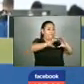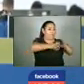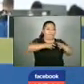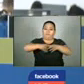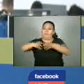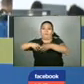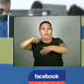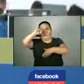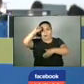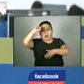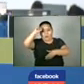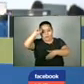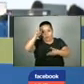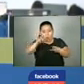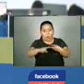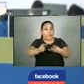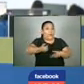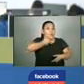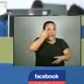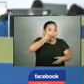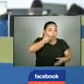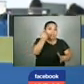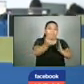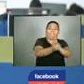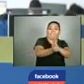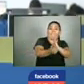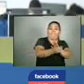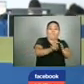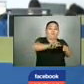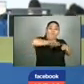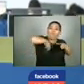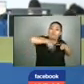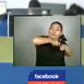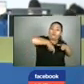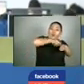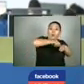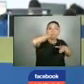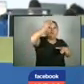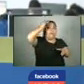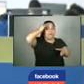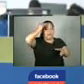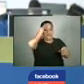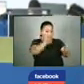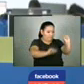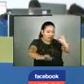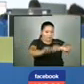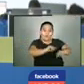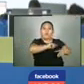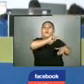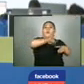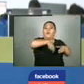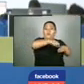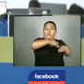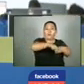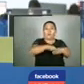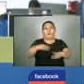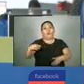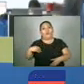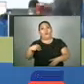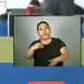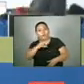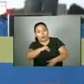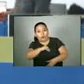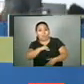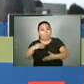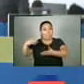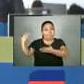como Yocuta, que son jóvenes talentos culinarios, jóvenes que se especializan en el área culinaria, jóvenes pediatras, que son jóvenes